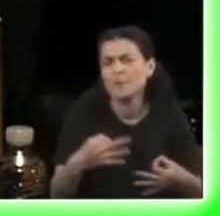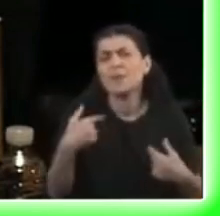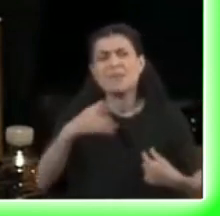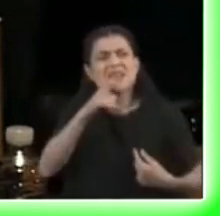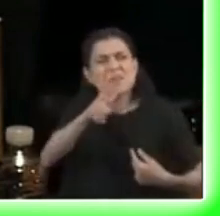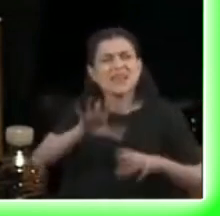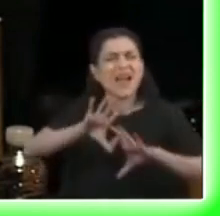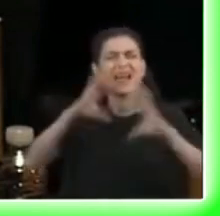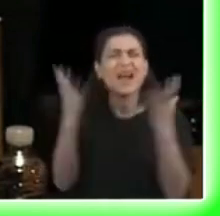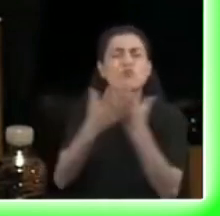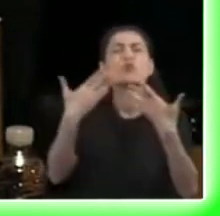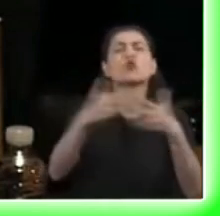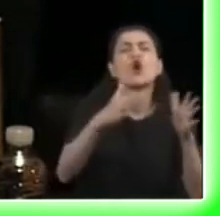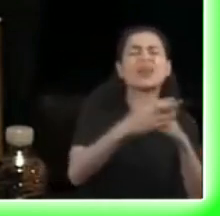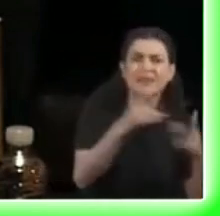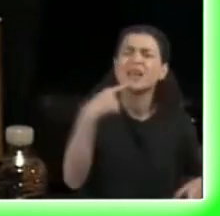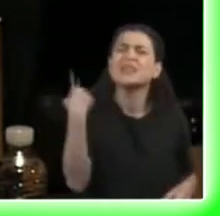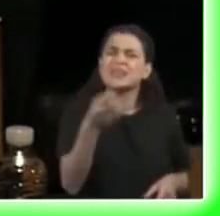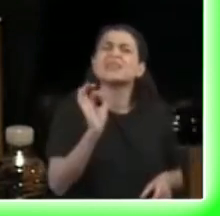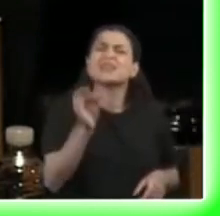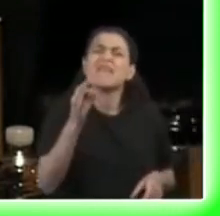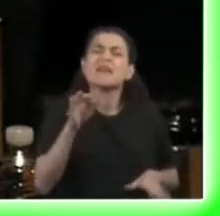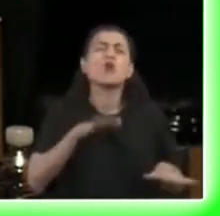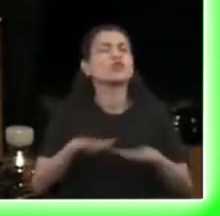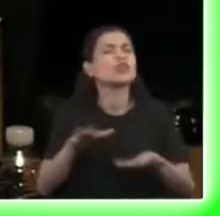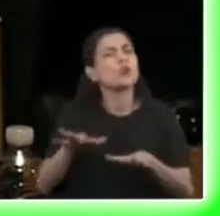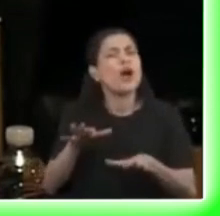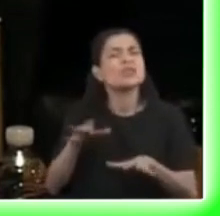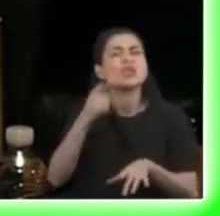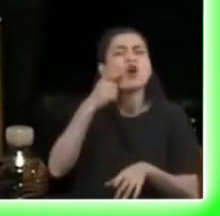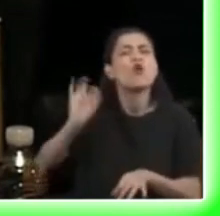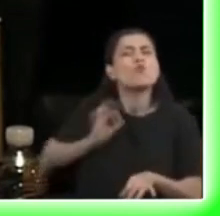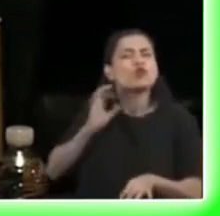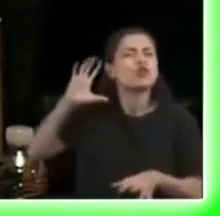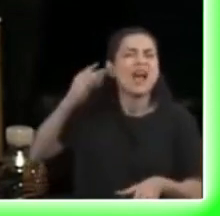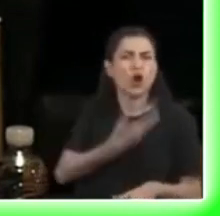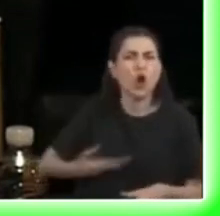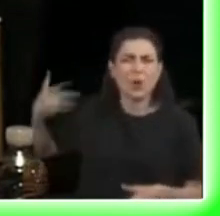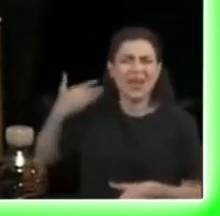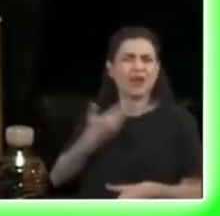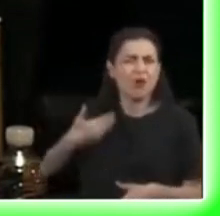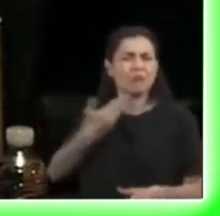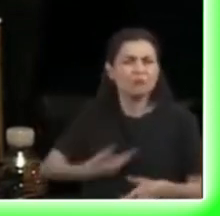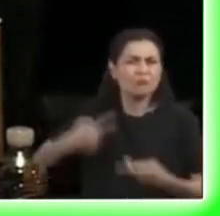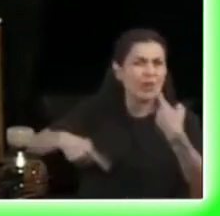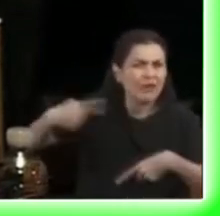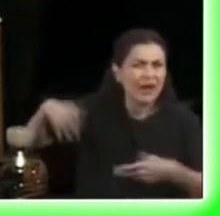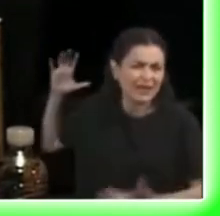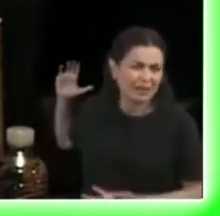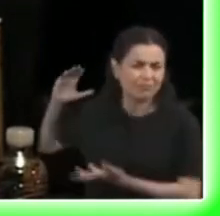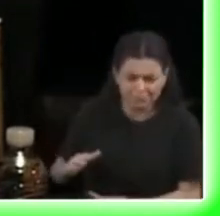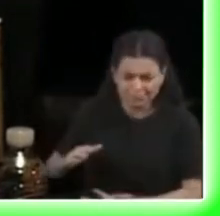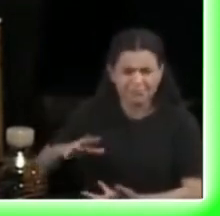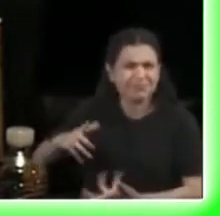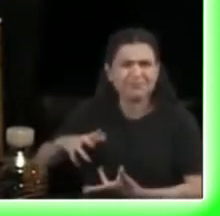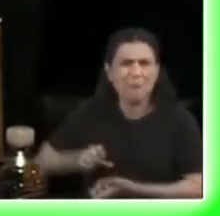conocemos las consecuencias últimas de a dónde lleva el camino de servidumbre. Lo hemos vivido y padecido durante décadas.